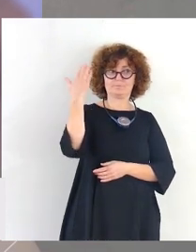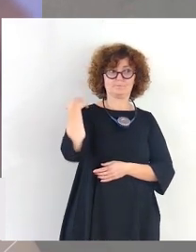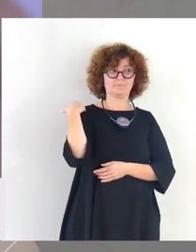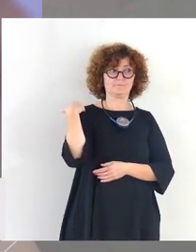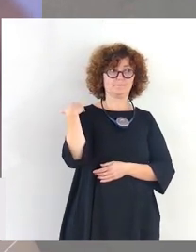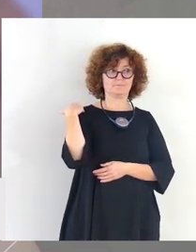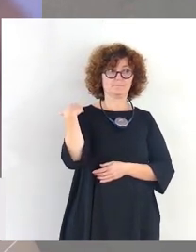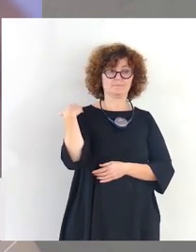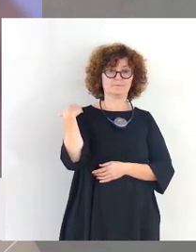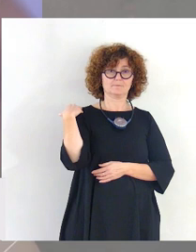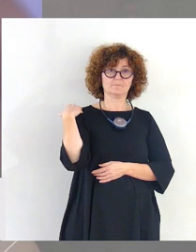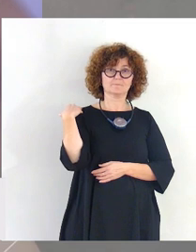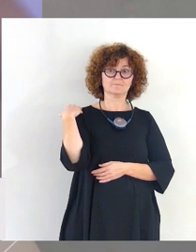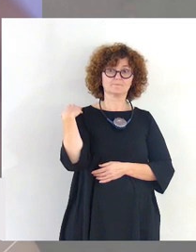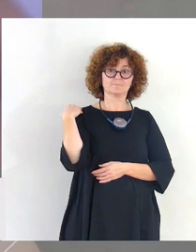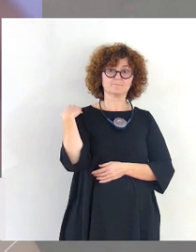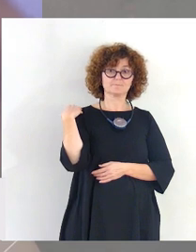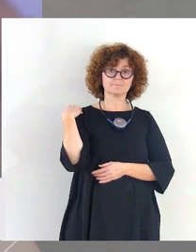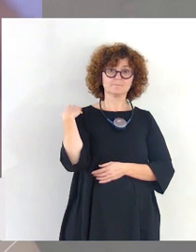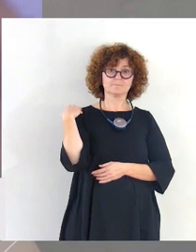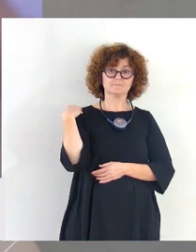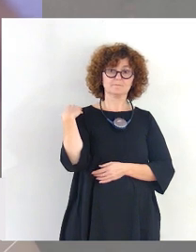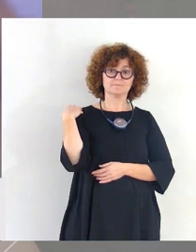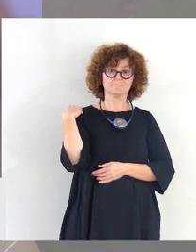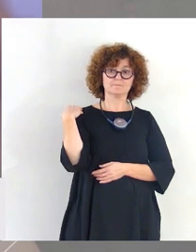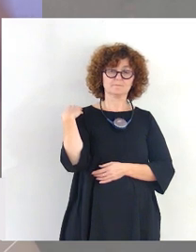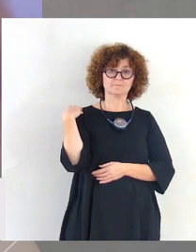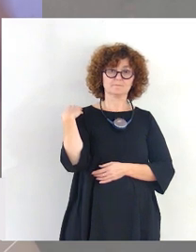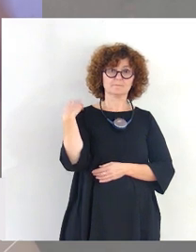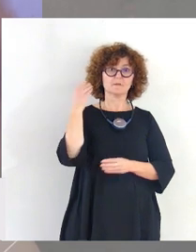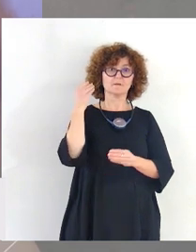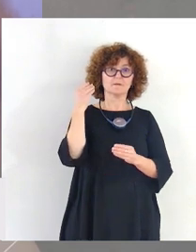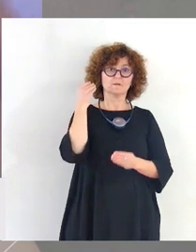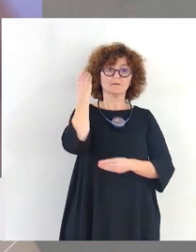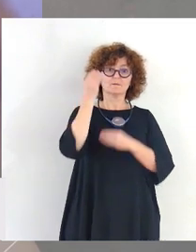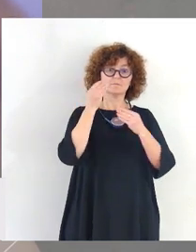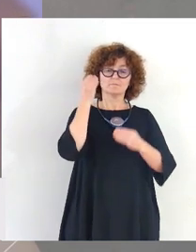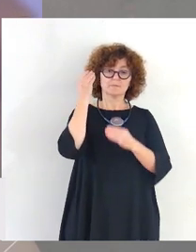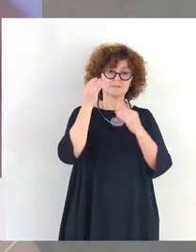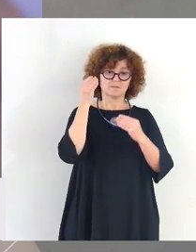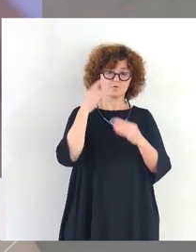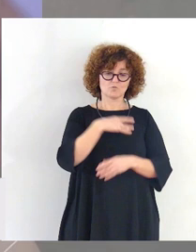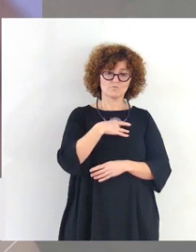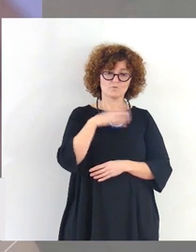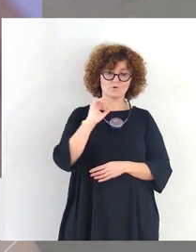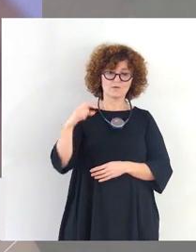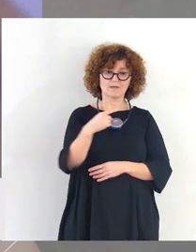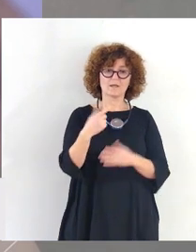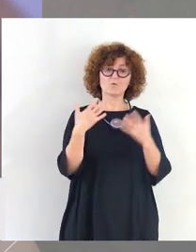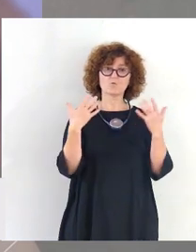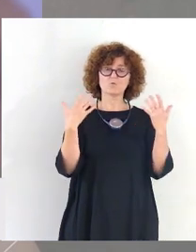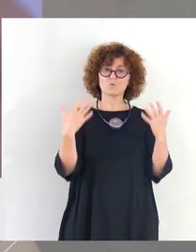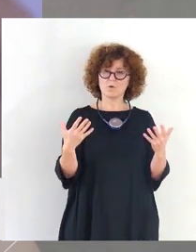del siglo volvimos a repensarnos cuál Debería ser la función de las ongs pues una de las